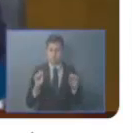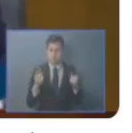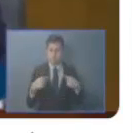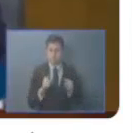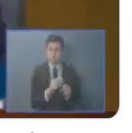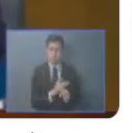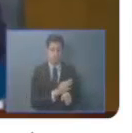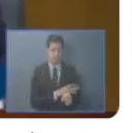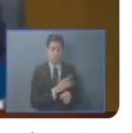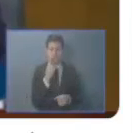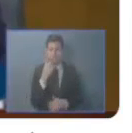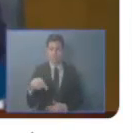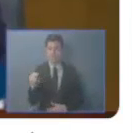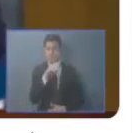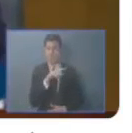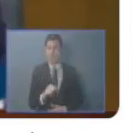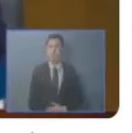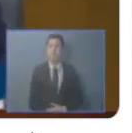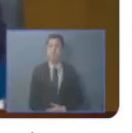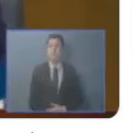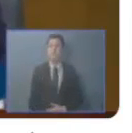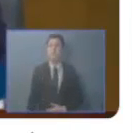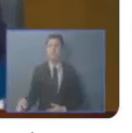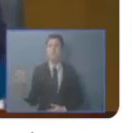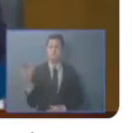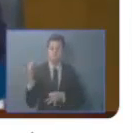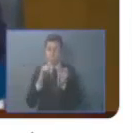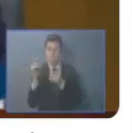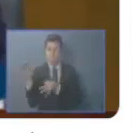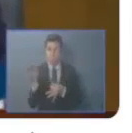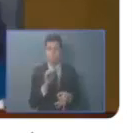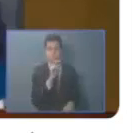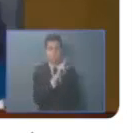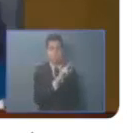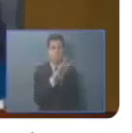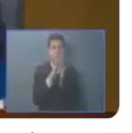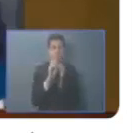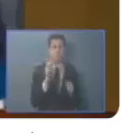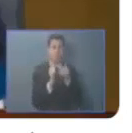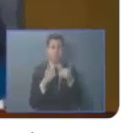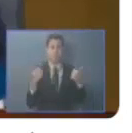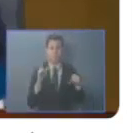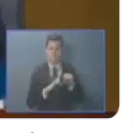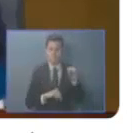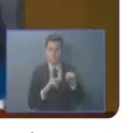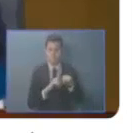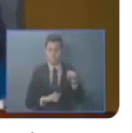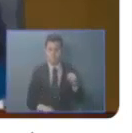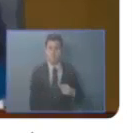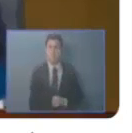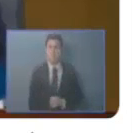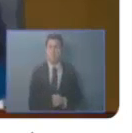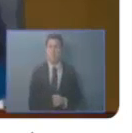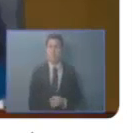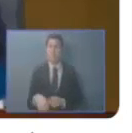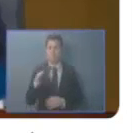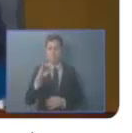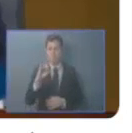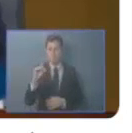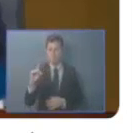3% aproximadamente, cuando por lo general estos organismos dejan una tasa de interés muchísimo más elevada, en ocasiones hasta